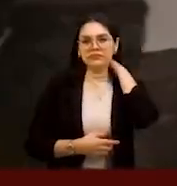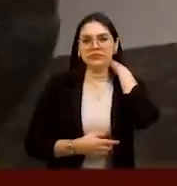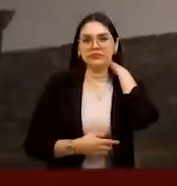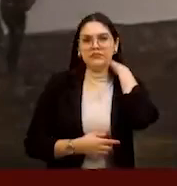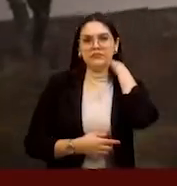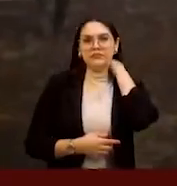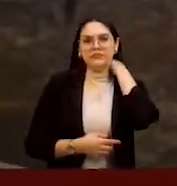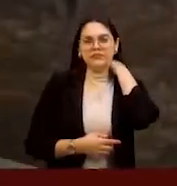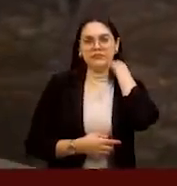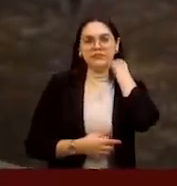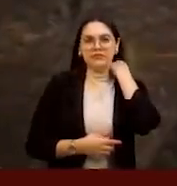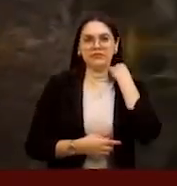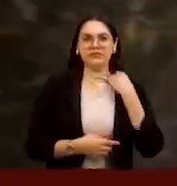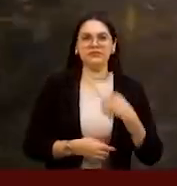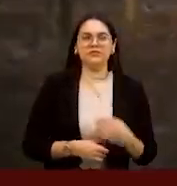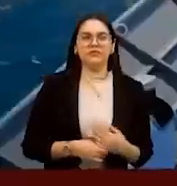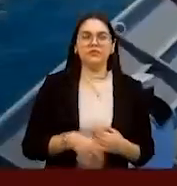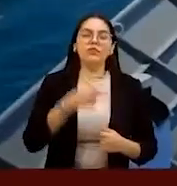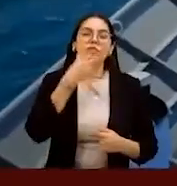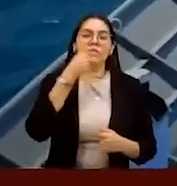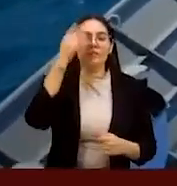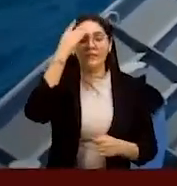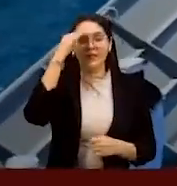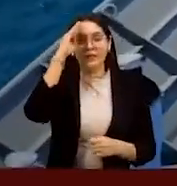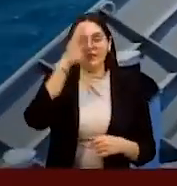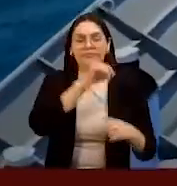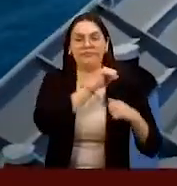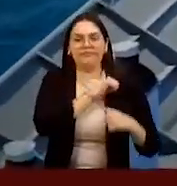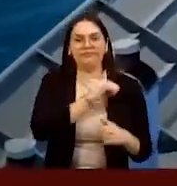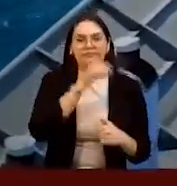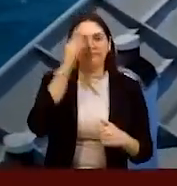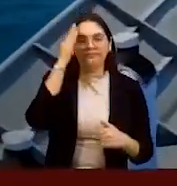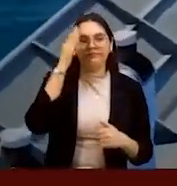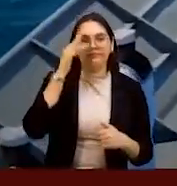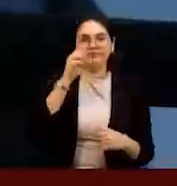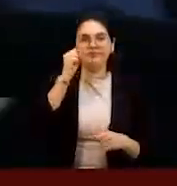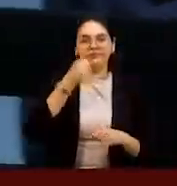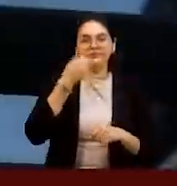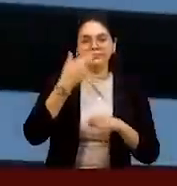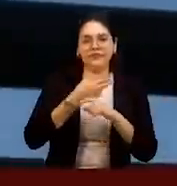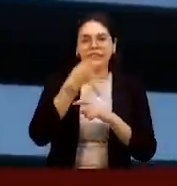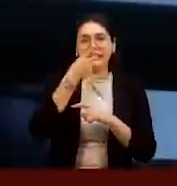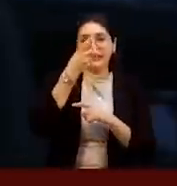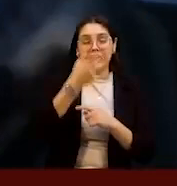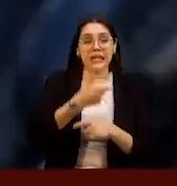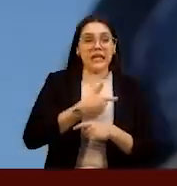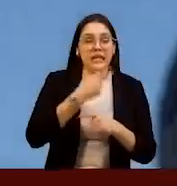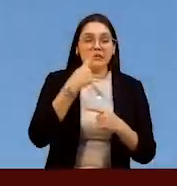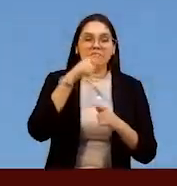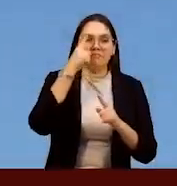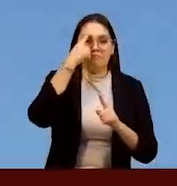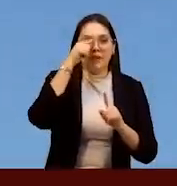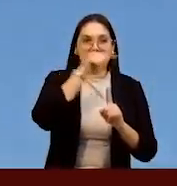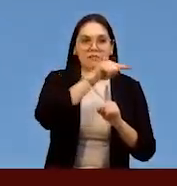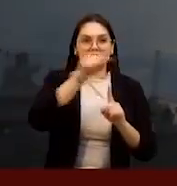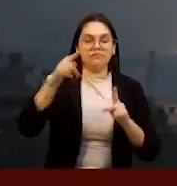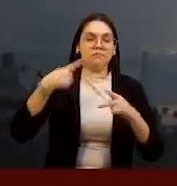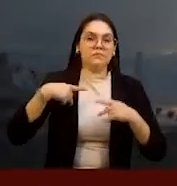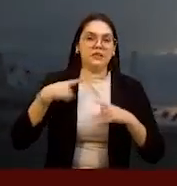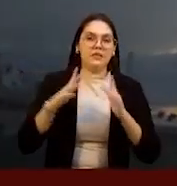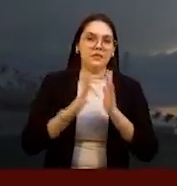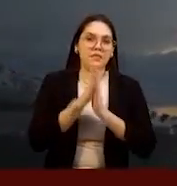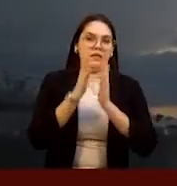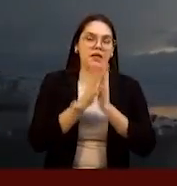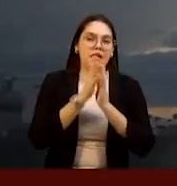nacional el almirante oeda durá dijo que medalla es para la secretaría y para cada una de las personas que integran tan